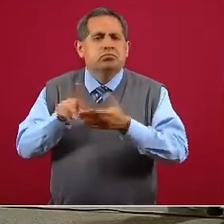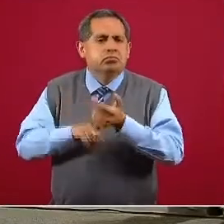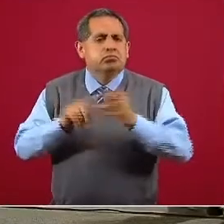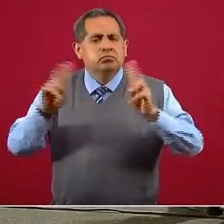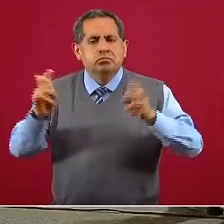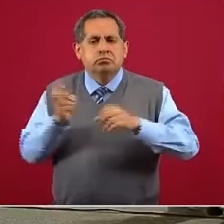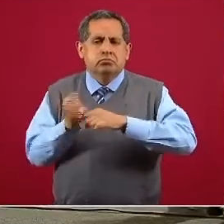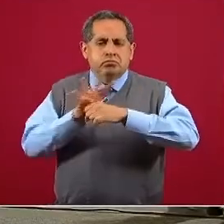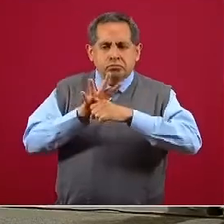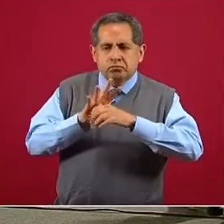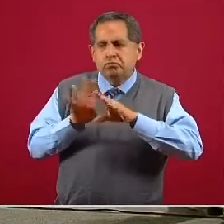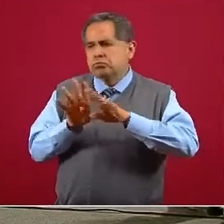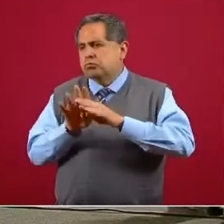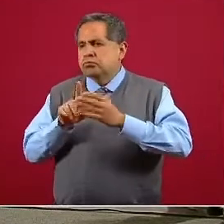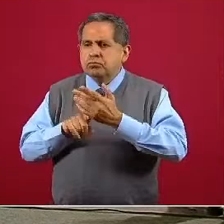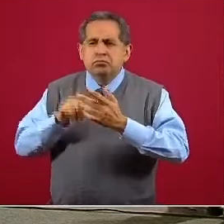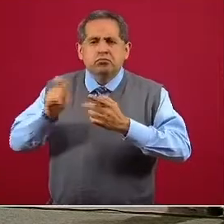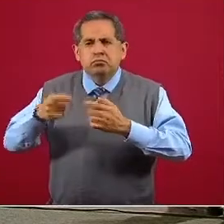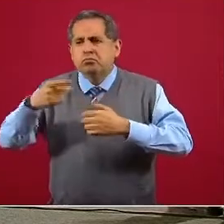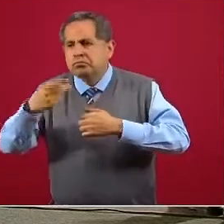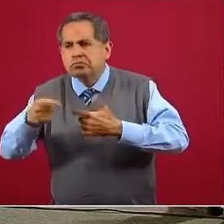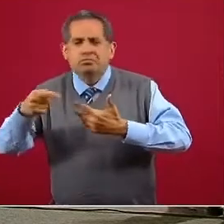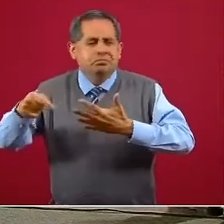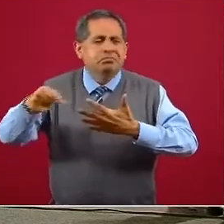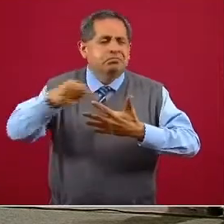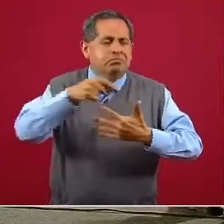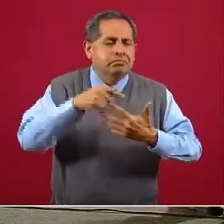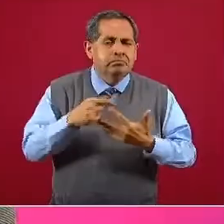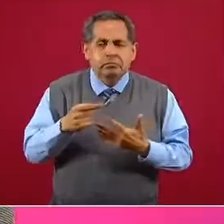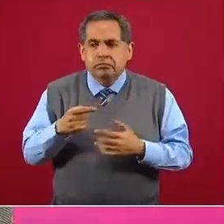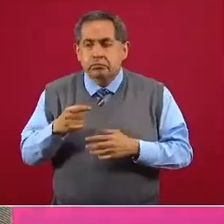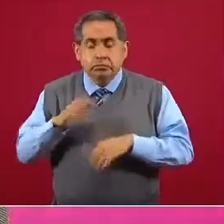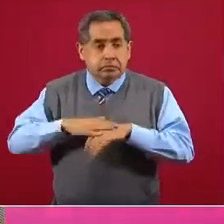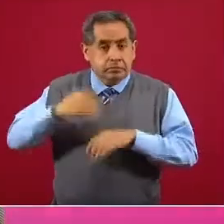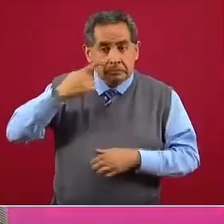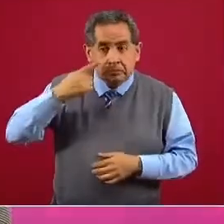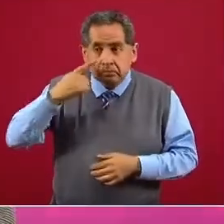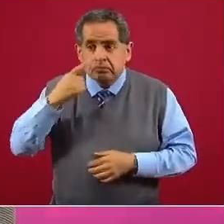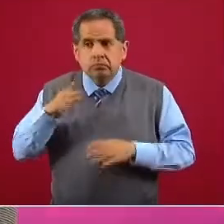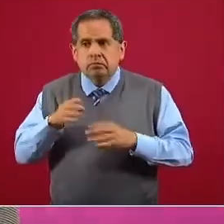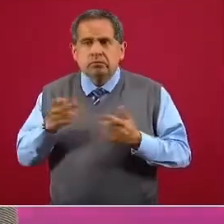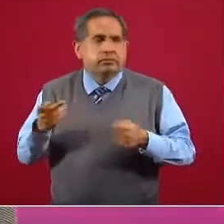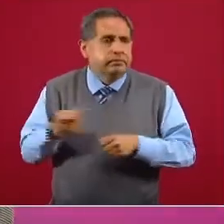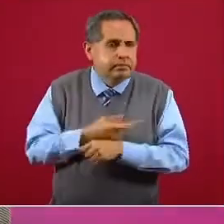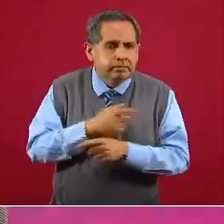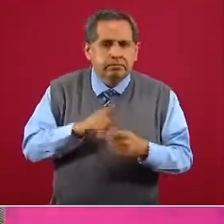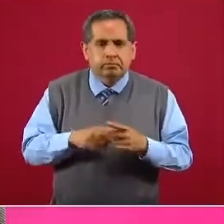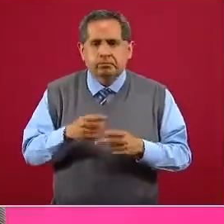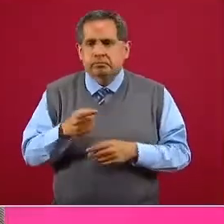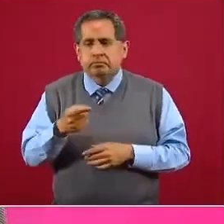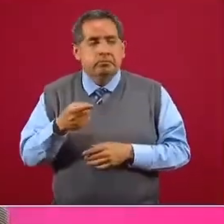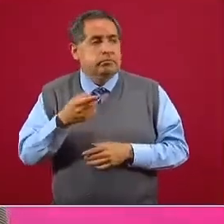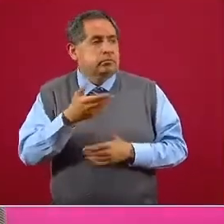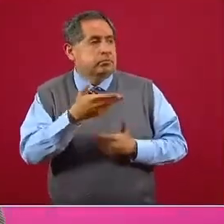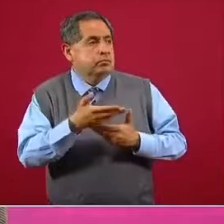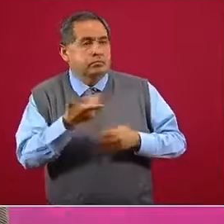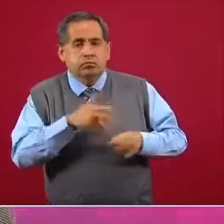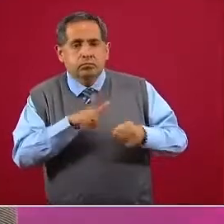COVID, comportamiento, riesgo, propensión, conducta, demanda de servicios de